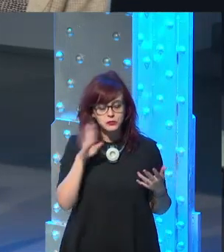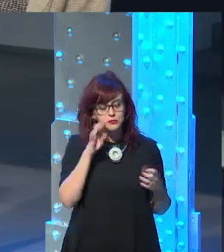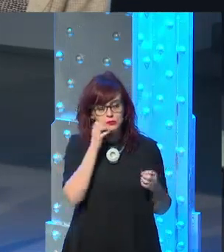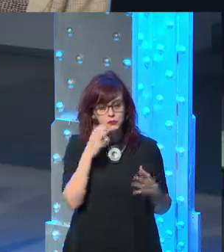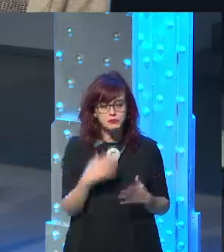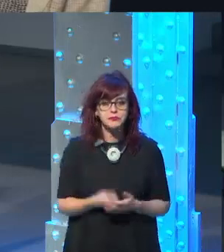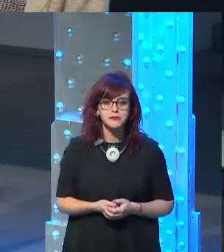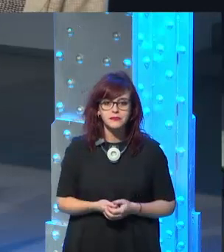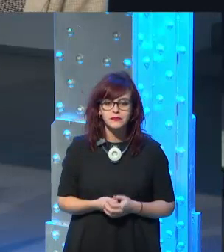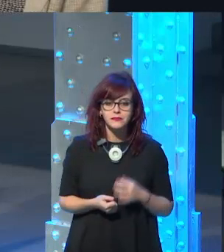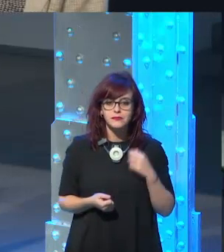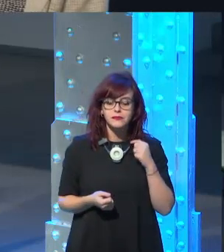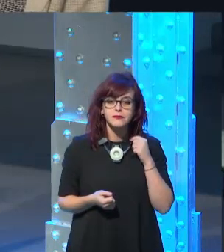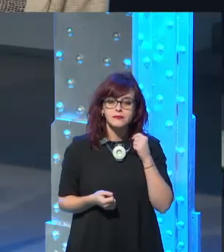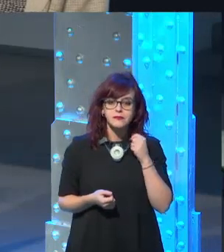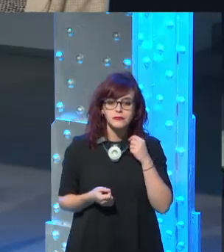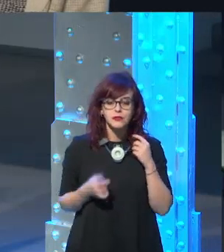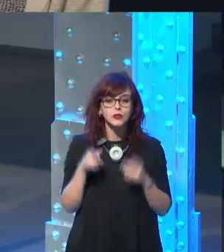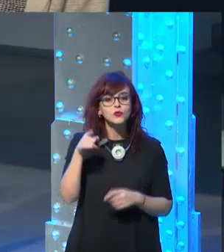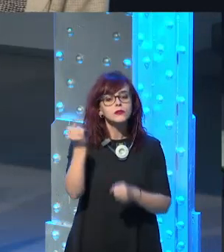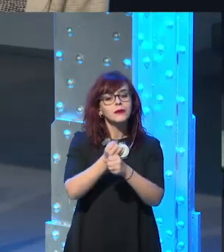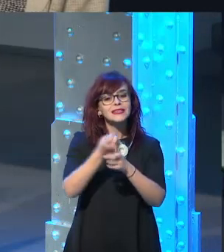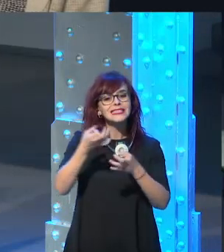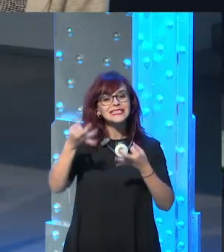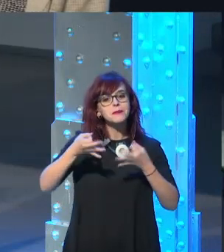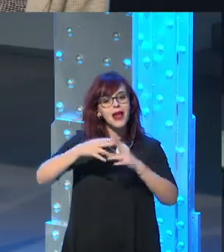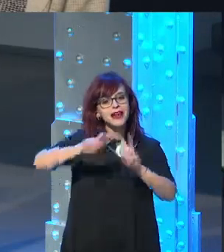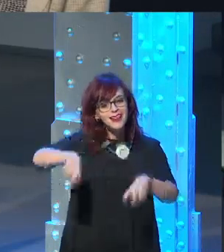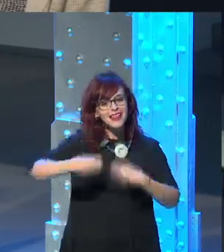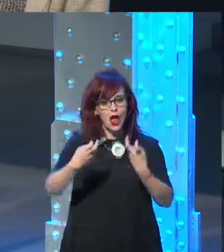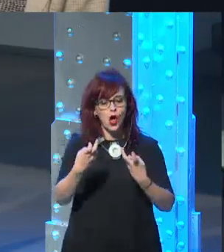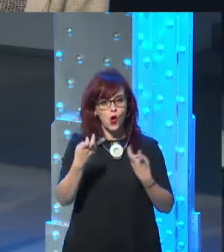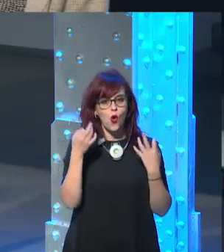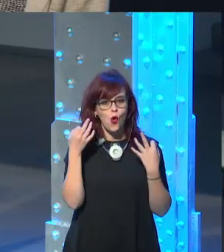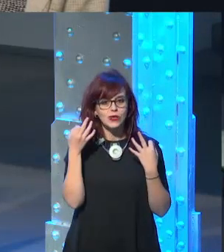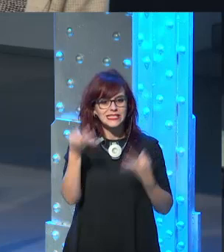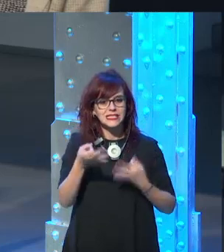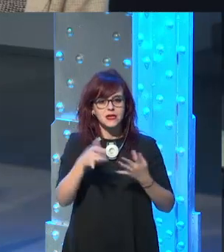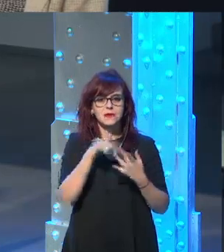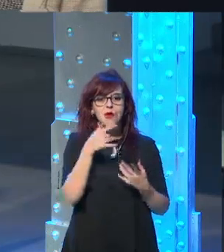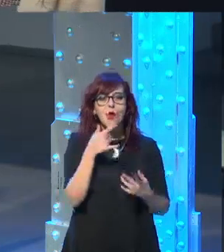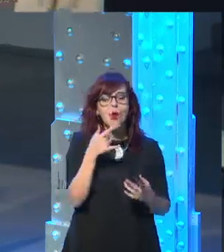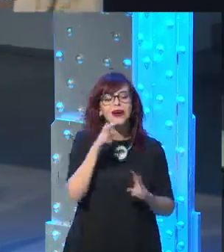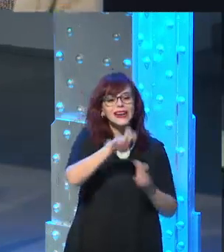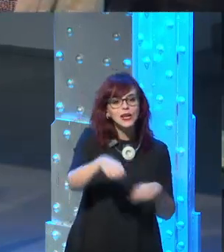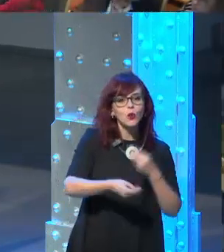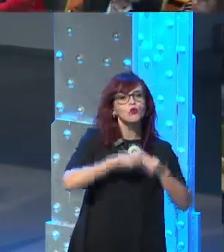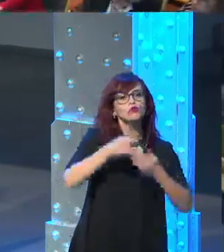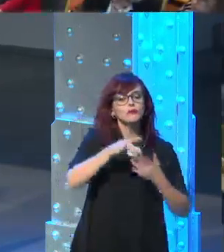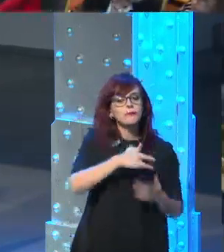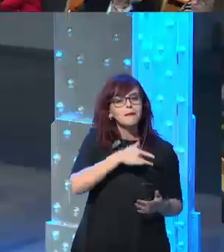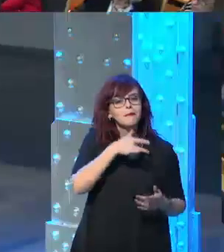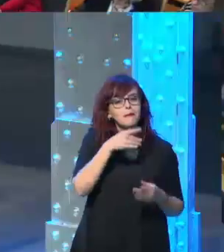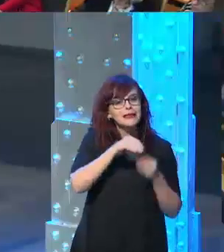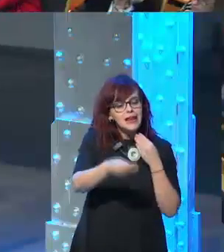interesante. ¿Has estado trabajando siempre con material reciclado o tu amor por el material o reutilizar material surgió en